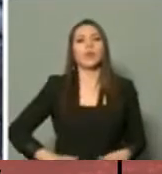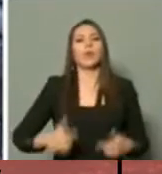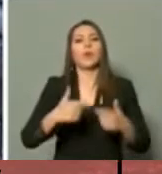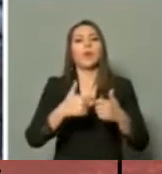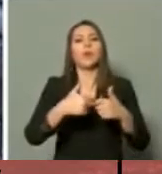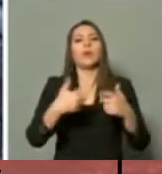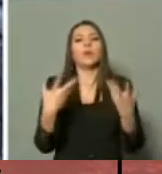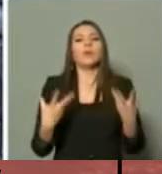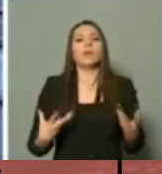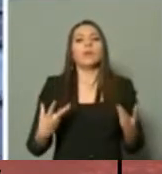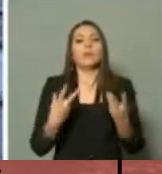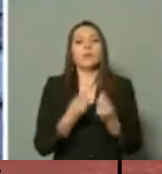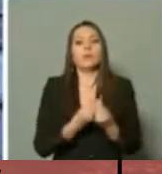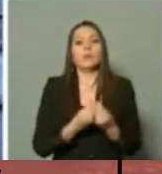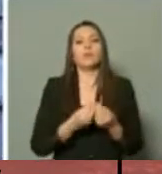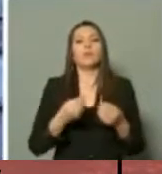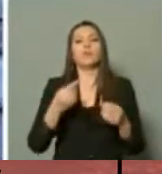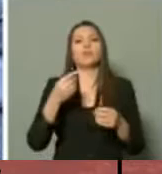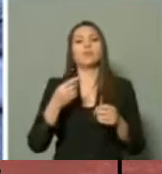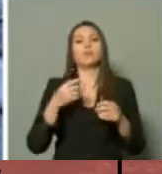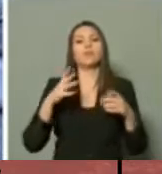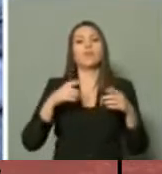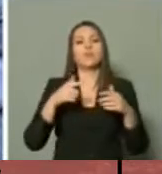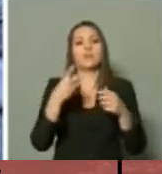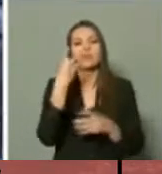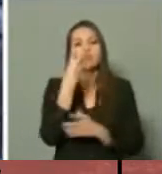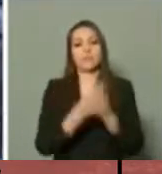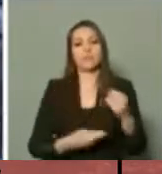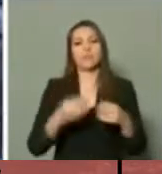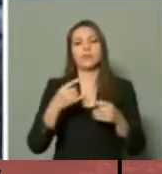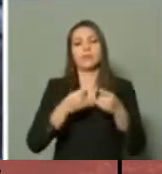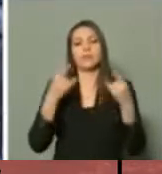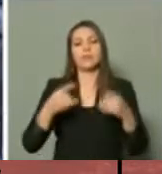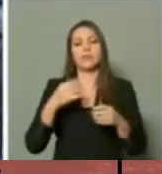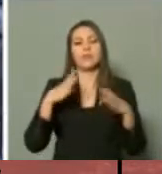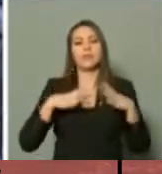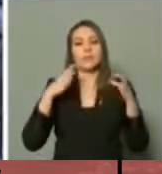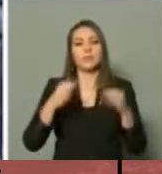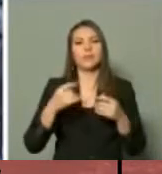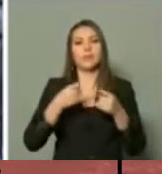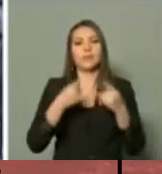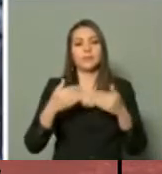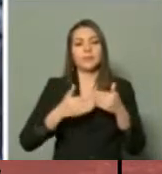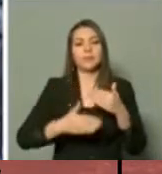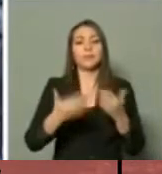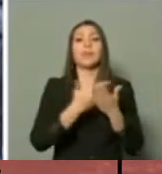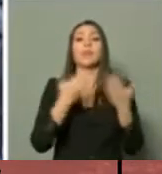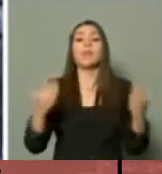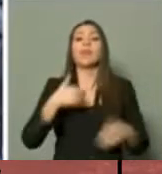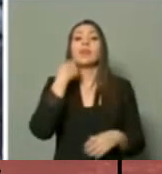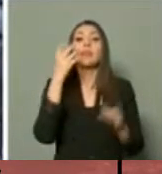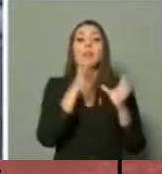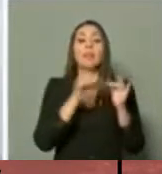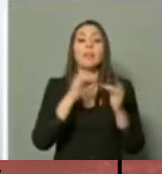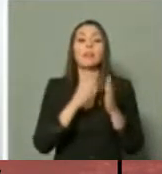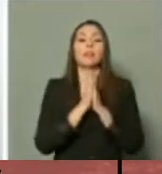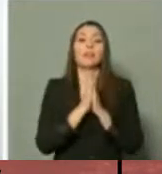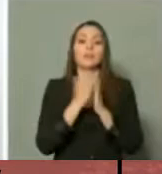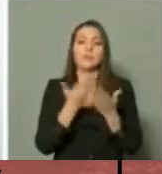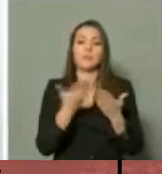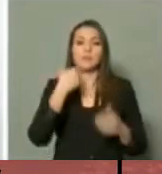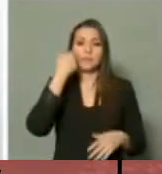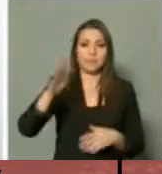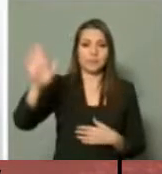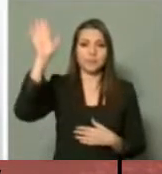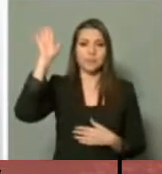usted hacer uso de su tiempo? No, muchísimas gracias. Nuevamente, candidatos, quien desee hacer uso de la voz a partir de este momento puede levantar